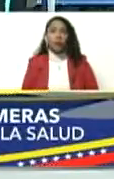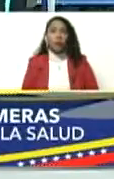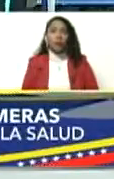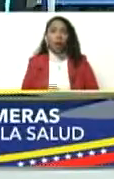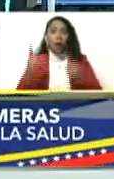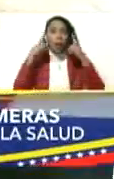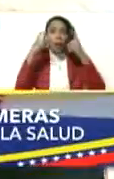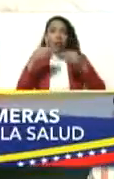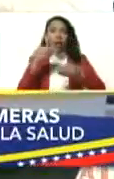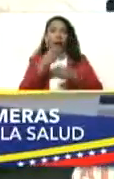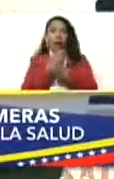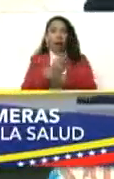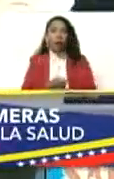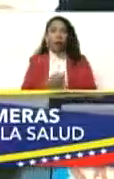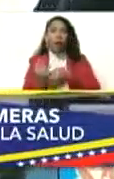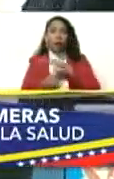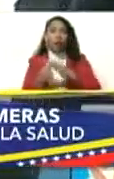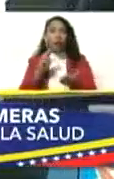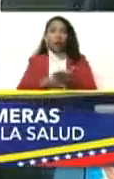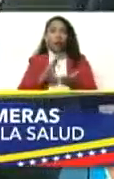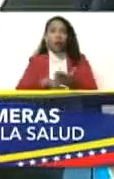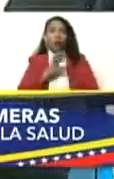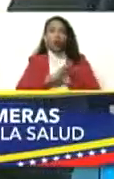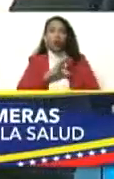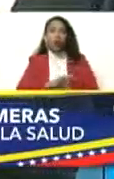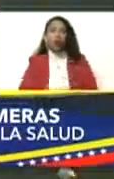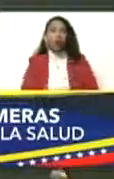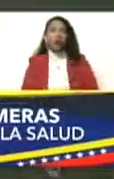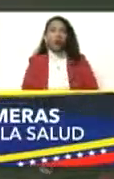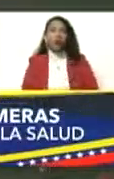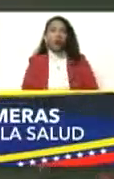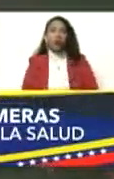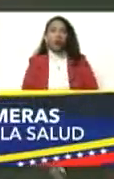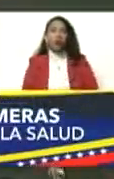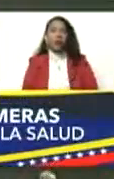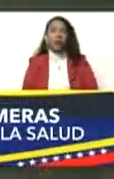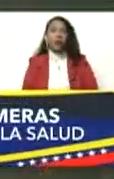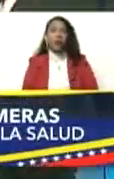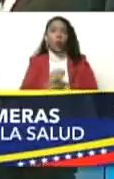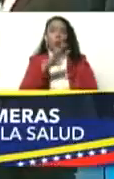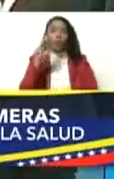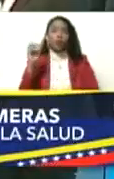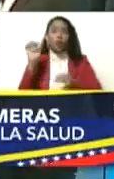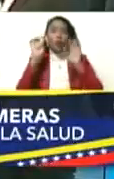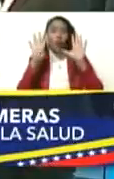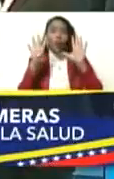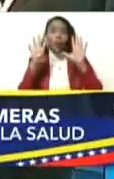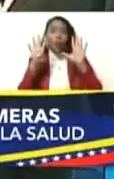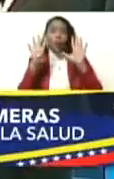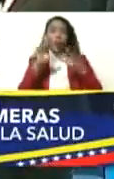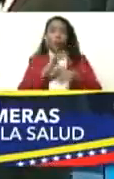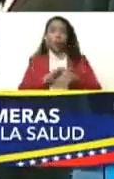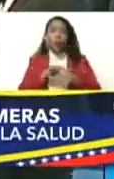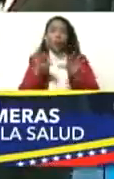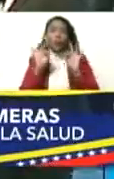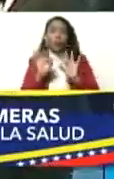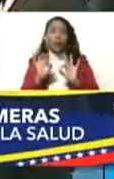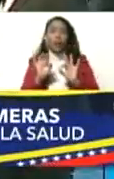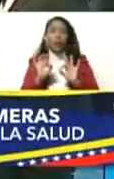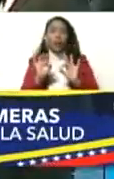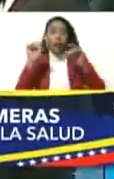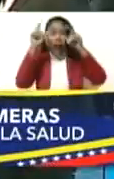Profesionales que egresan del Instituto Venezolano de los Seguros Sociales en su segunda cohorte, 409 médicos especialistas, 38